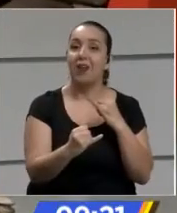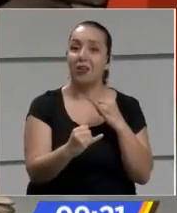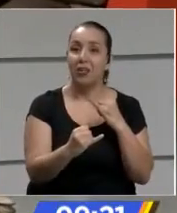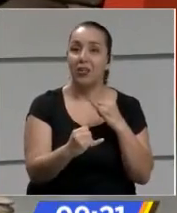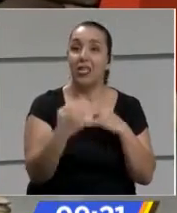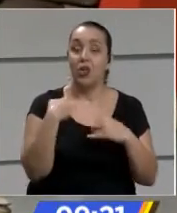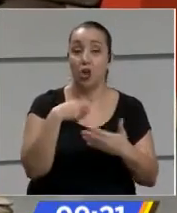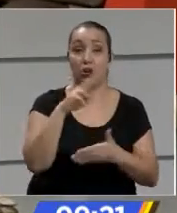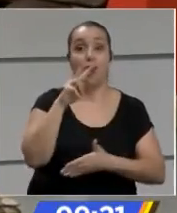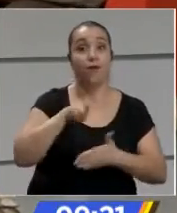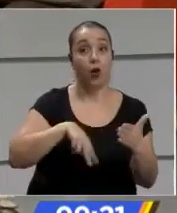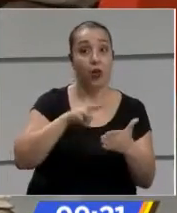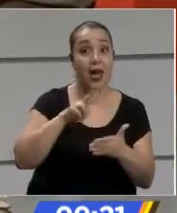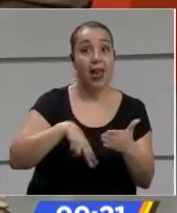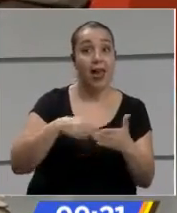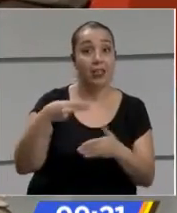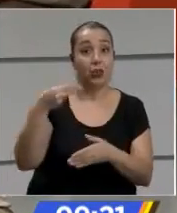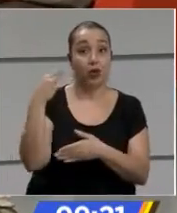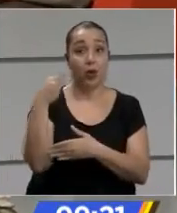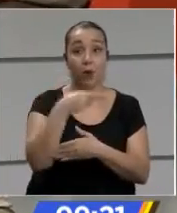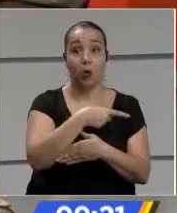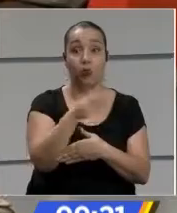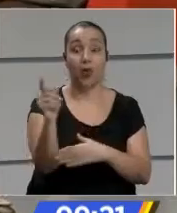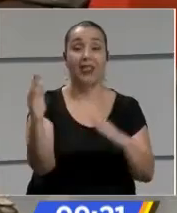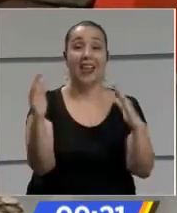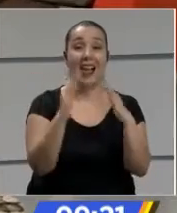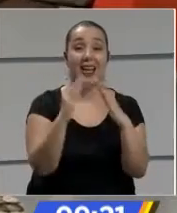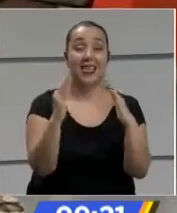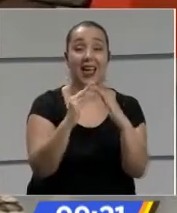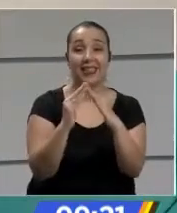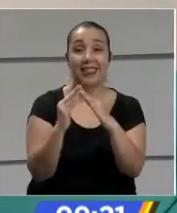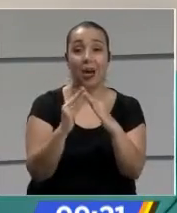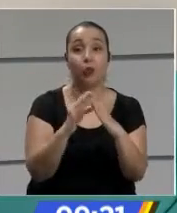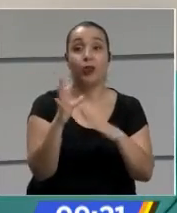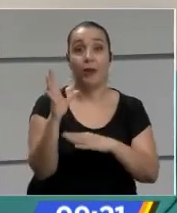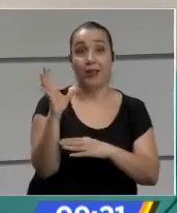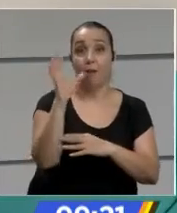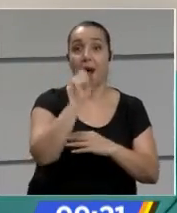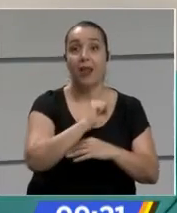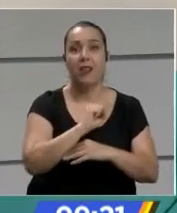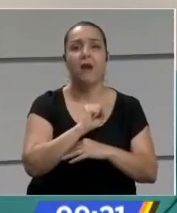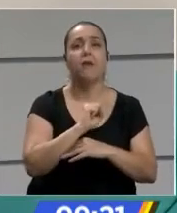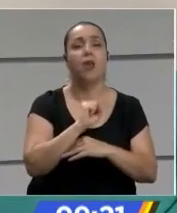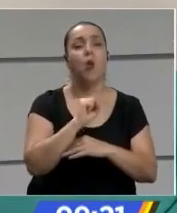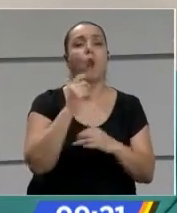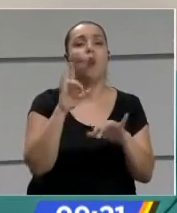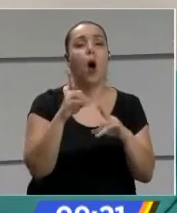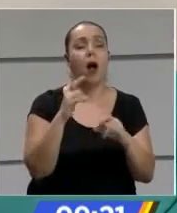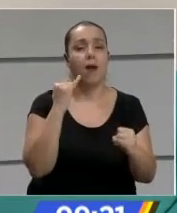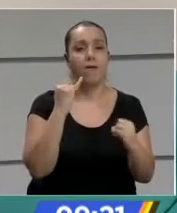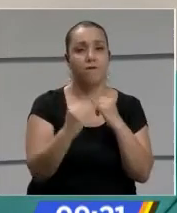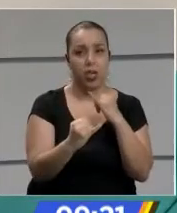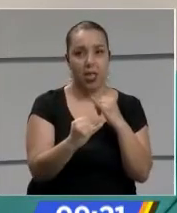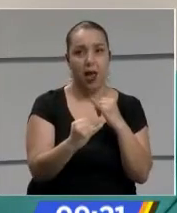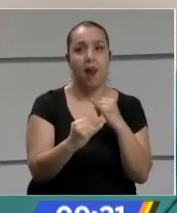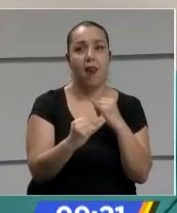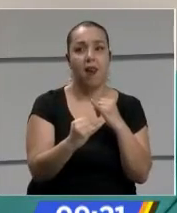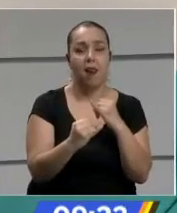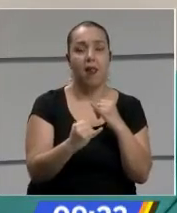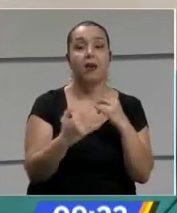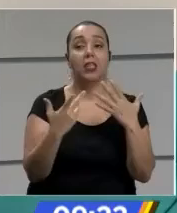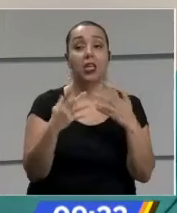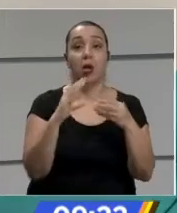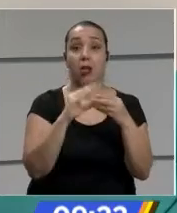yo voy a leer la historia, pero ustedes en casita van a tratar de adivinar cuál es el final de lo